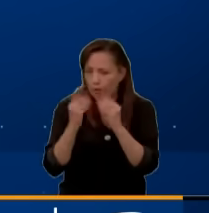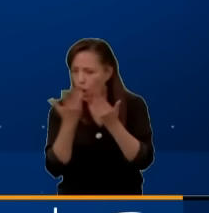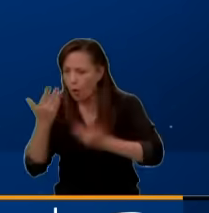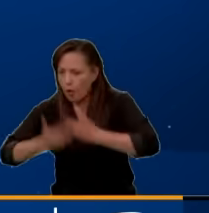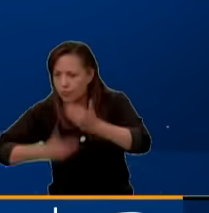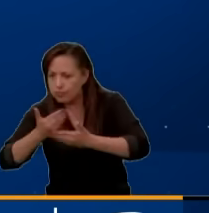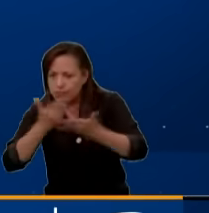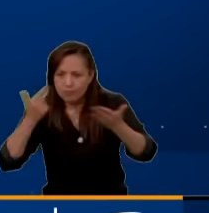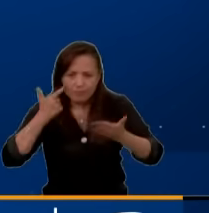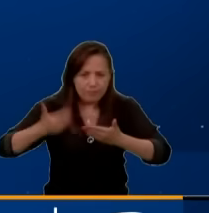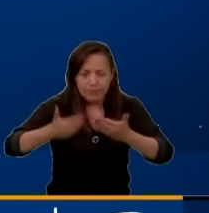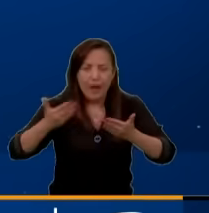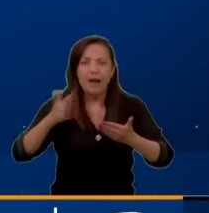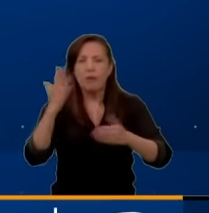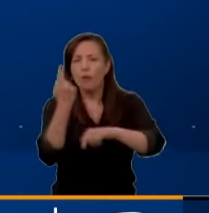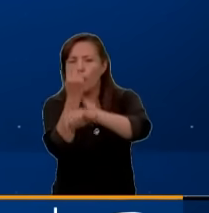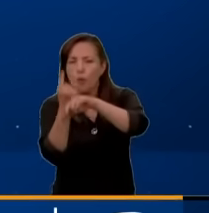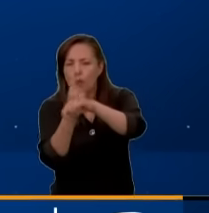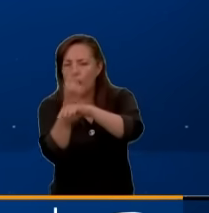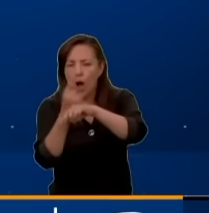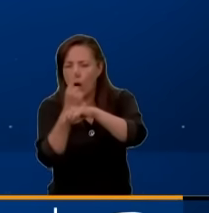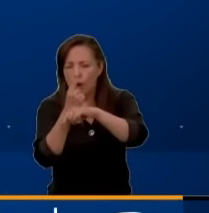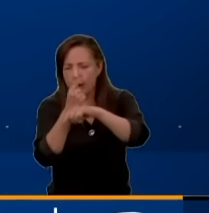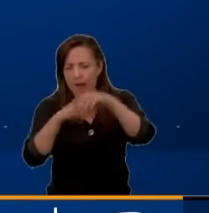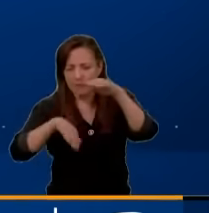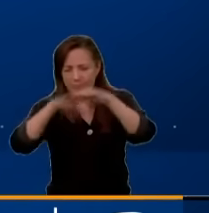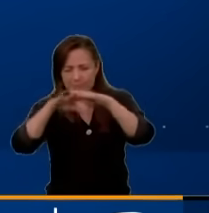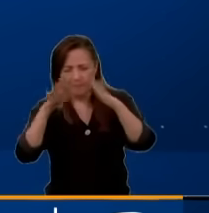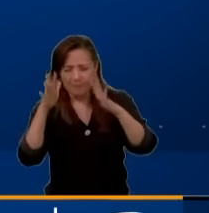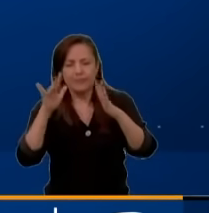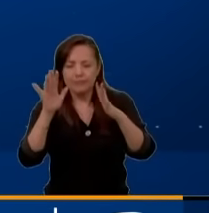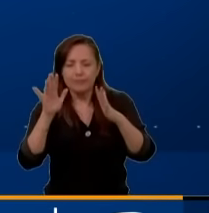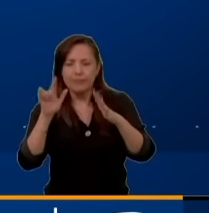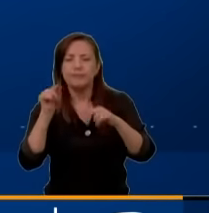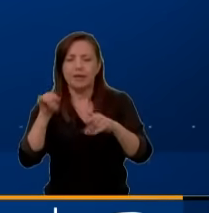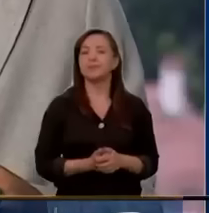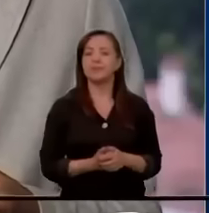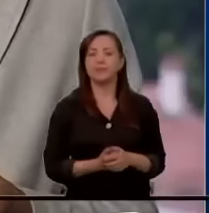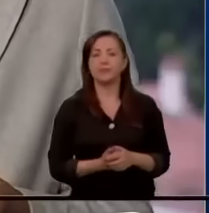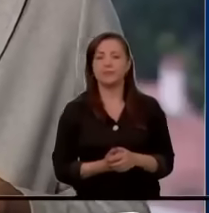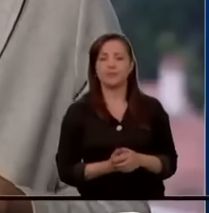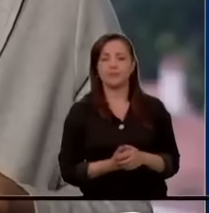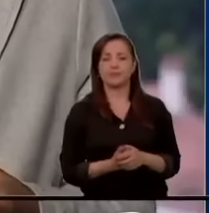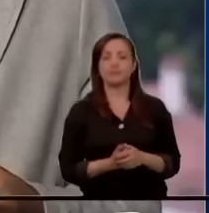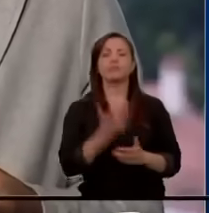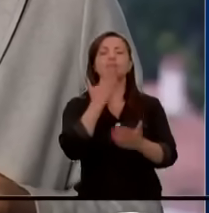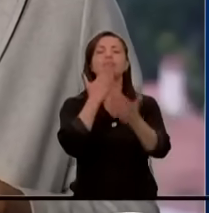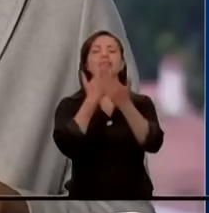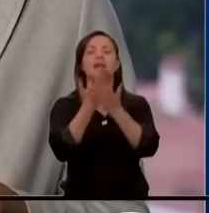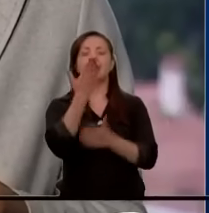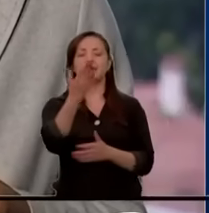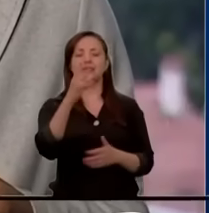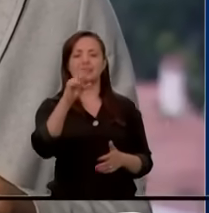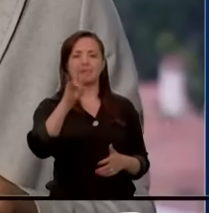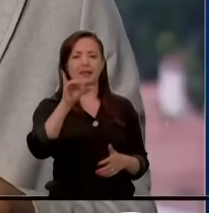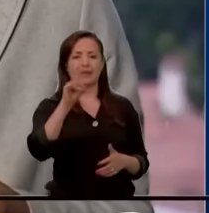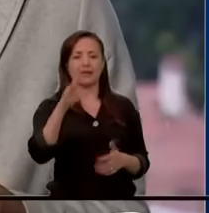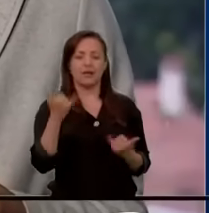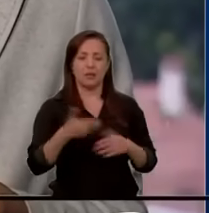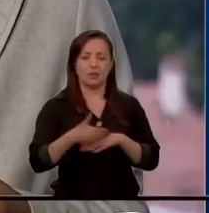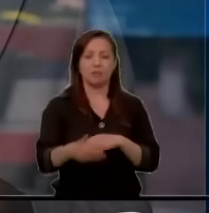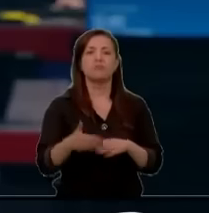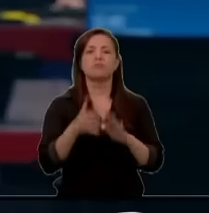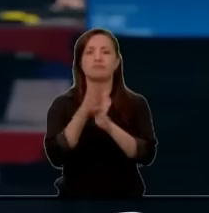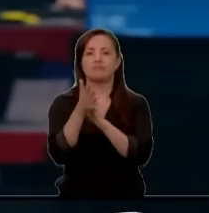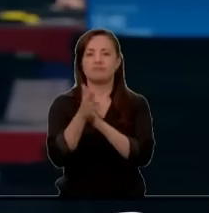para dentro de una hora por mucho estar atendiendo en el municipio de Mogotes. Gracias, David. Pues volvemos con